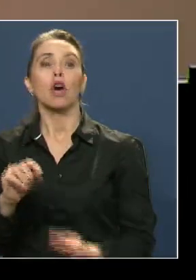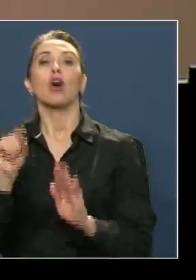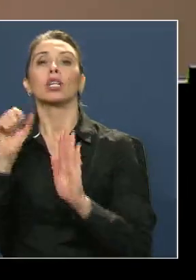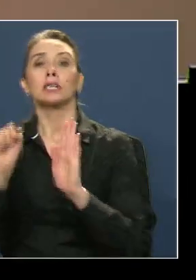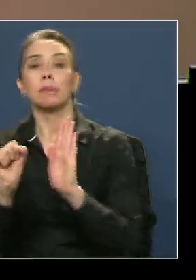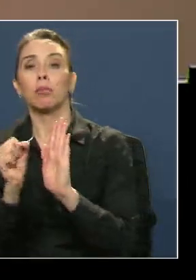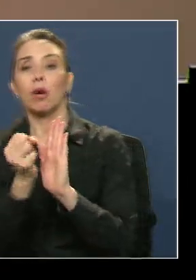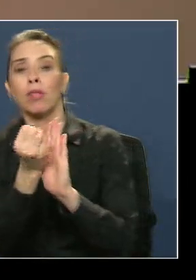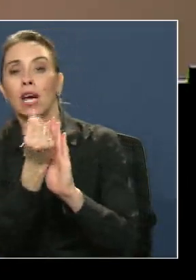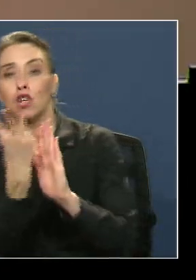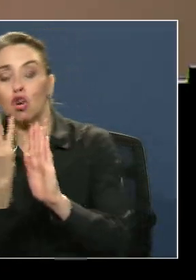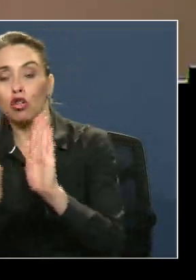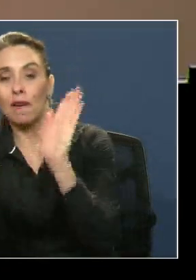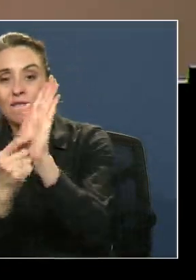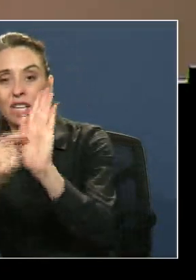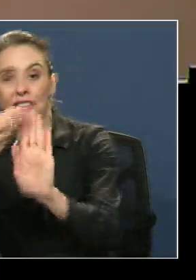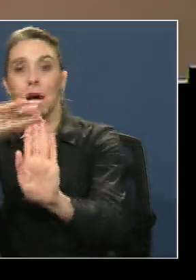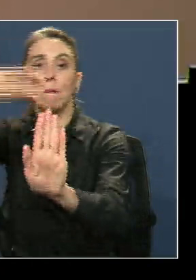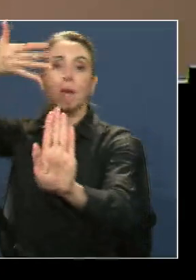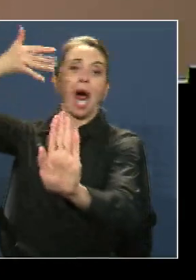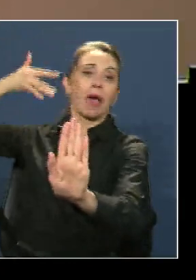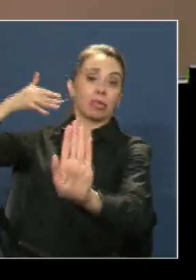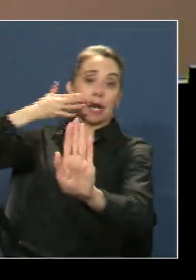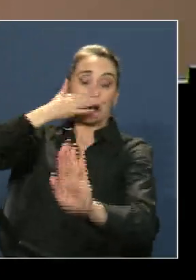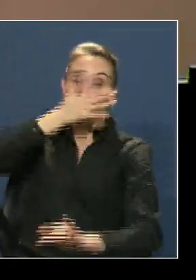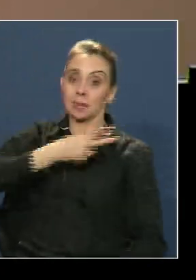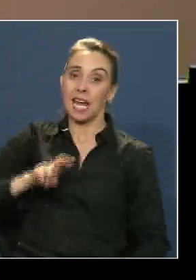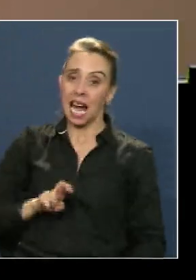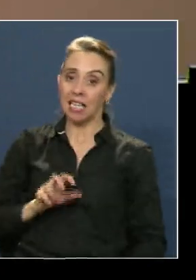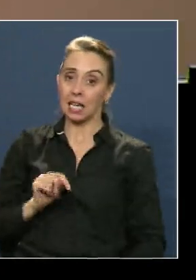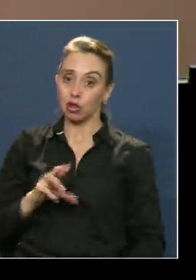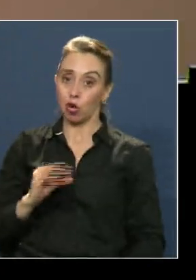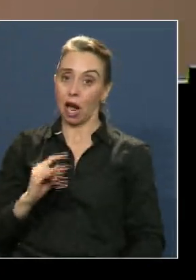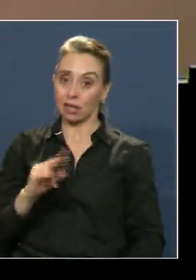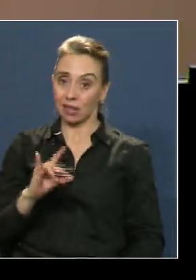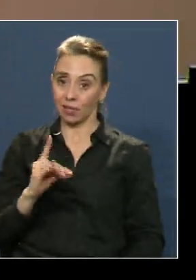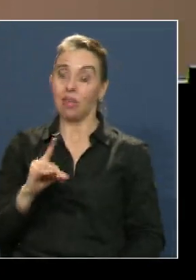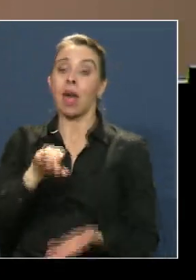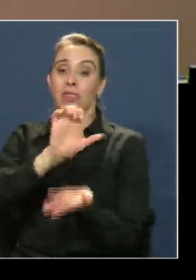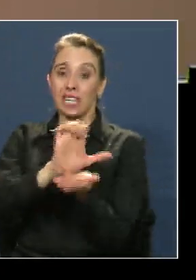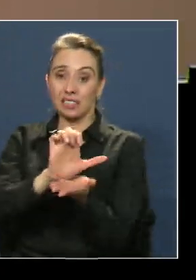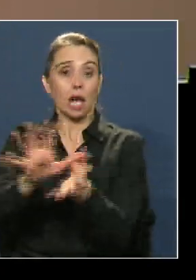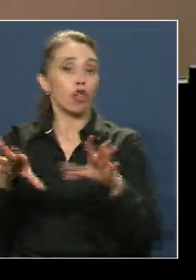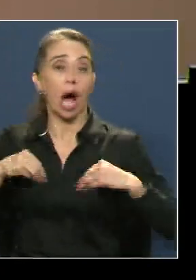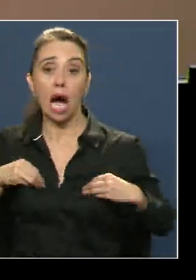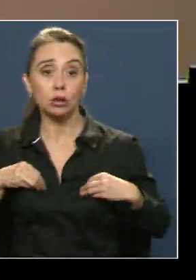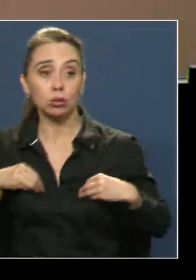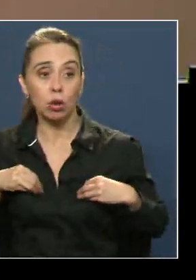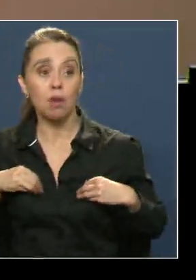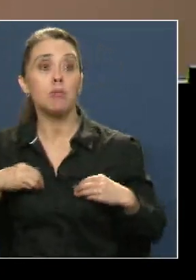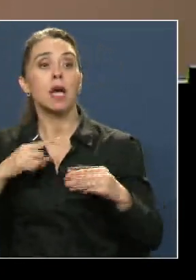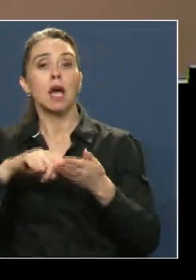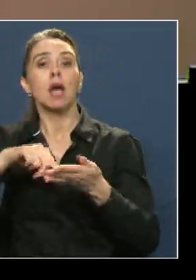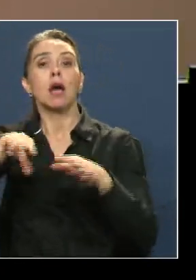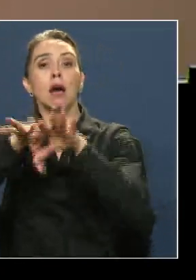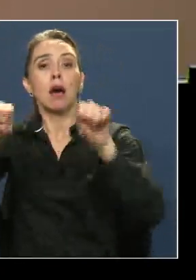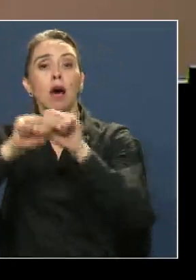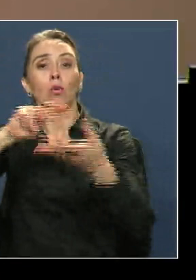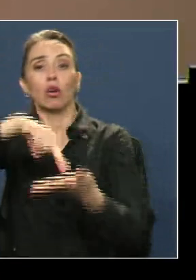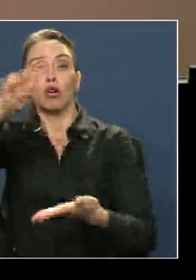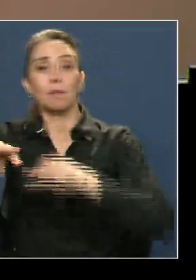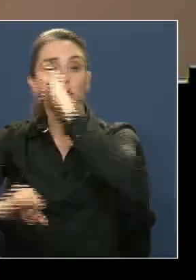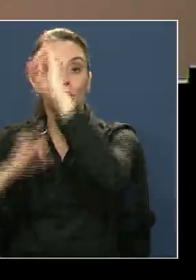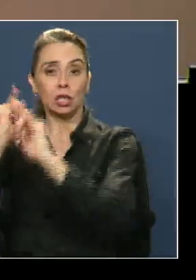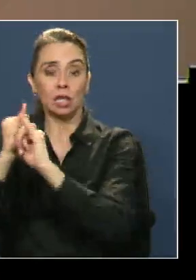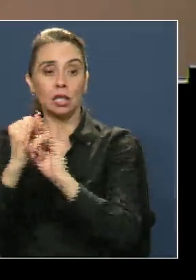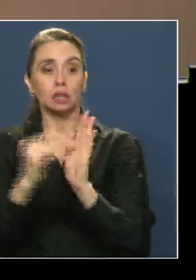retroactividad opere al punto de que nosotros como Estado asumimos, al igual que se asume en el resto de los tratados internacionales, una convención